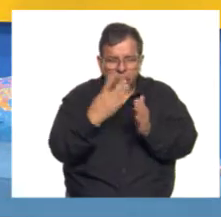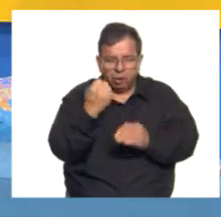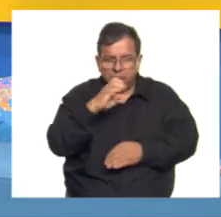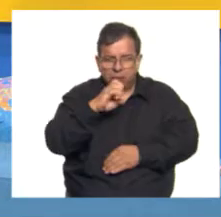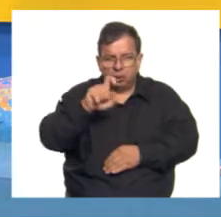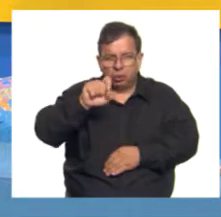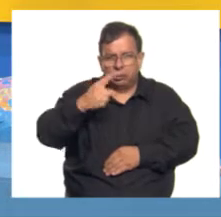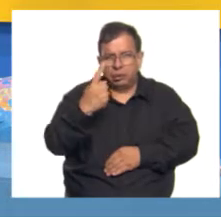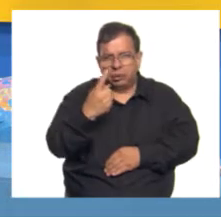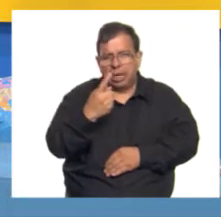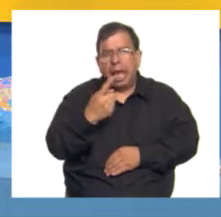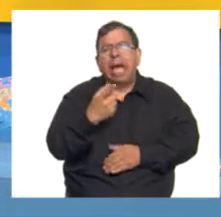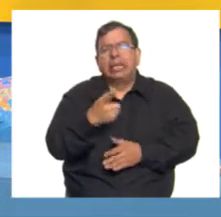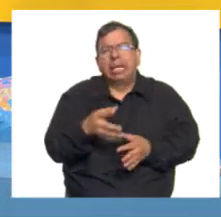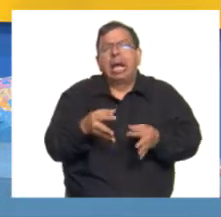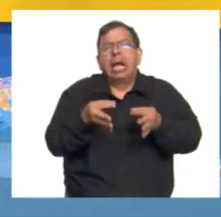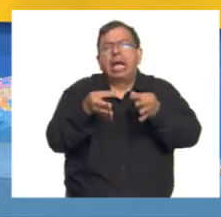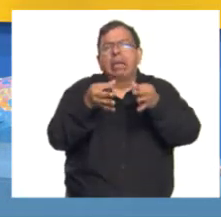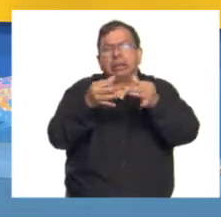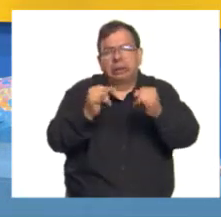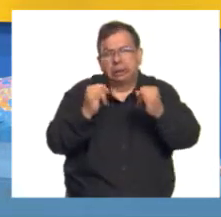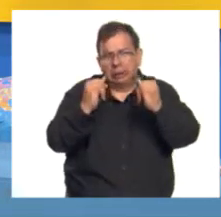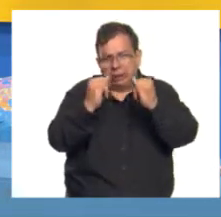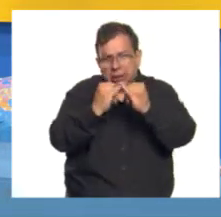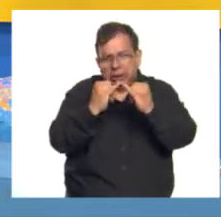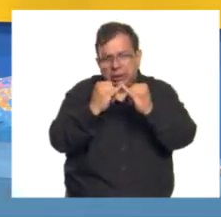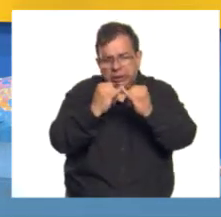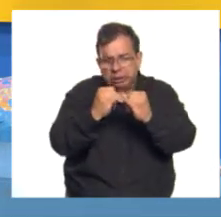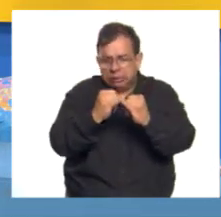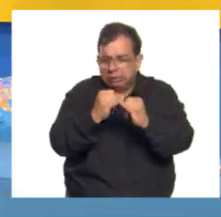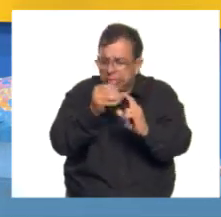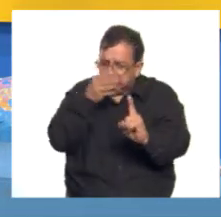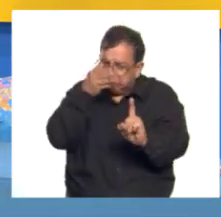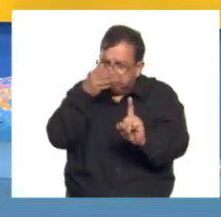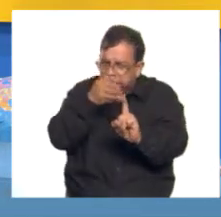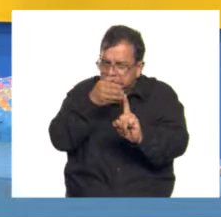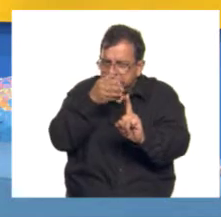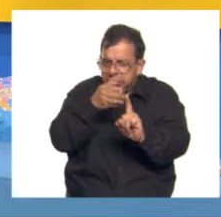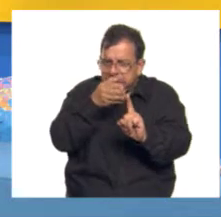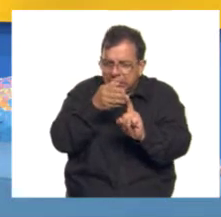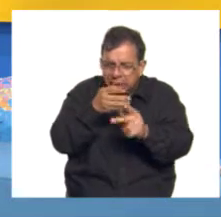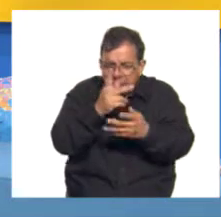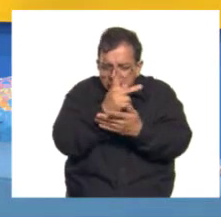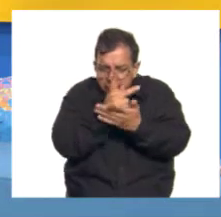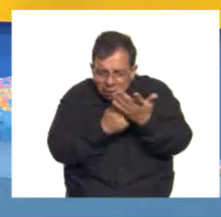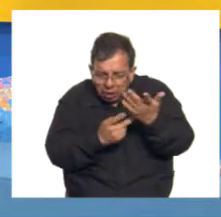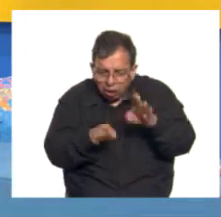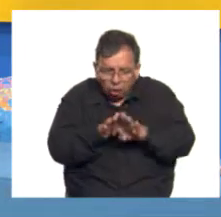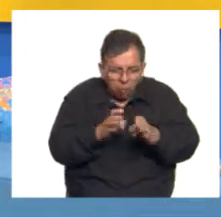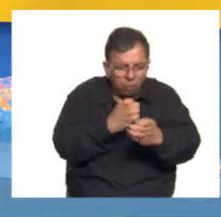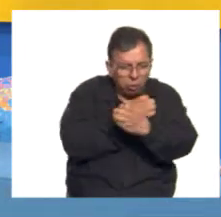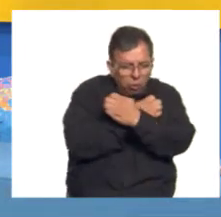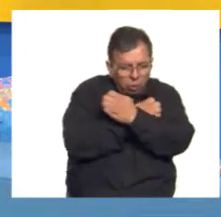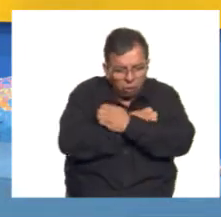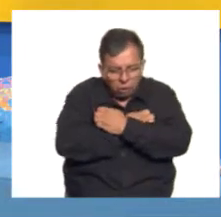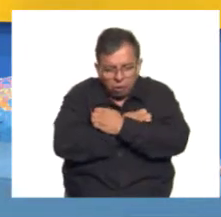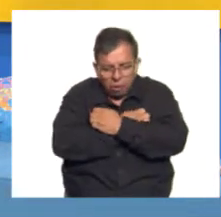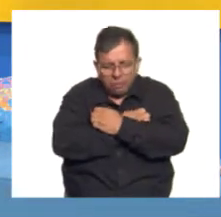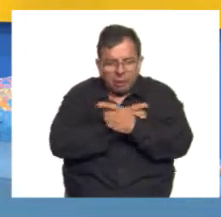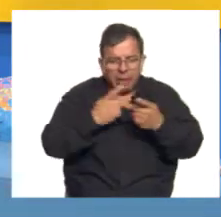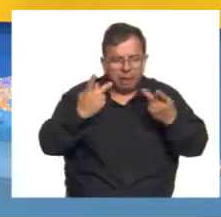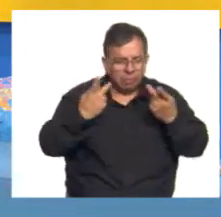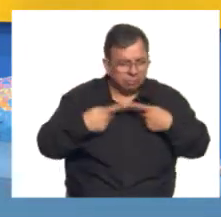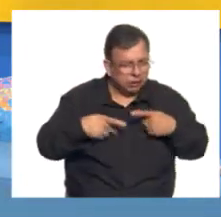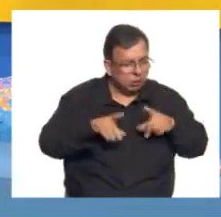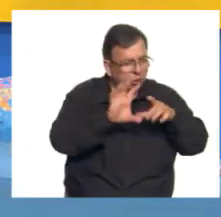se creó una institución del gobierno especializada en diseñar la nueva estrategia educativa que buscó unificar a la población